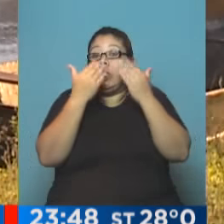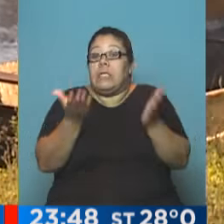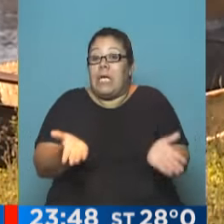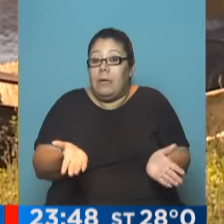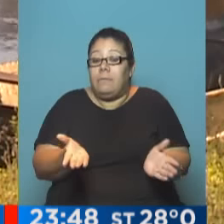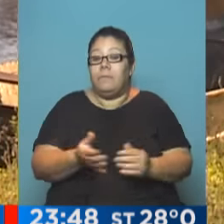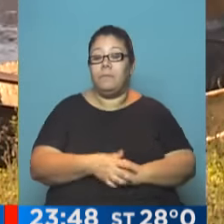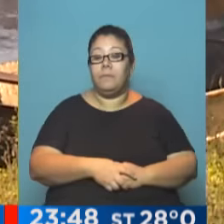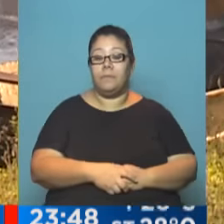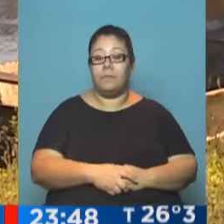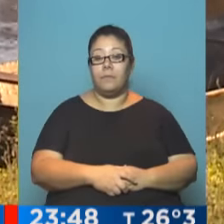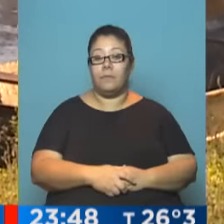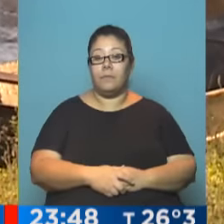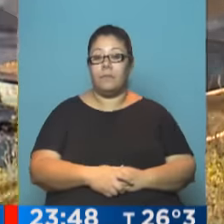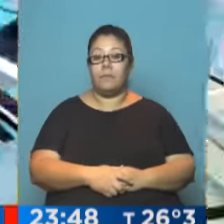qué